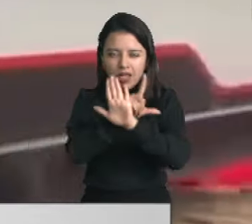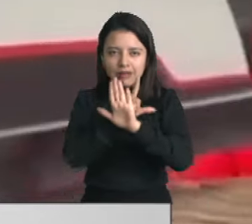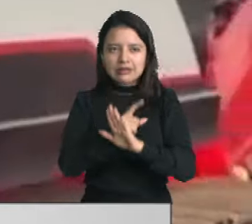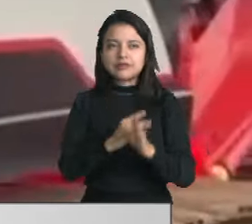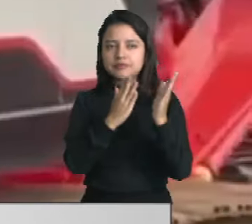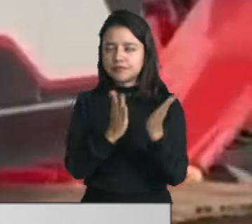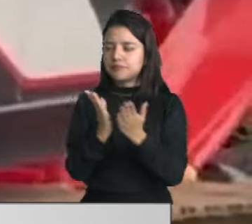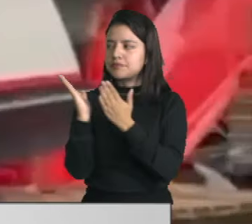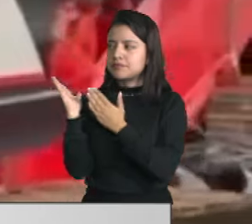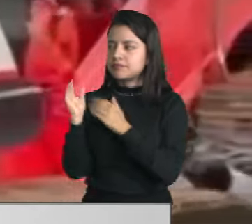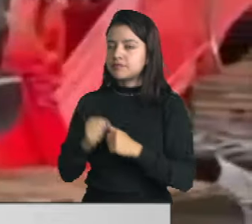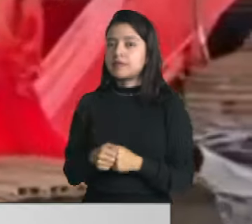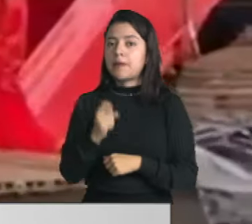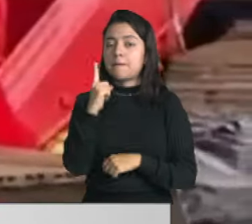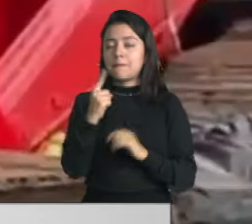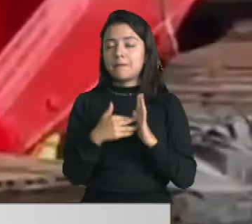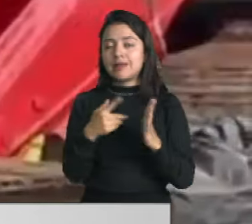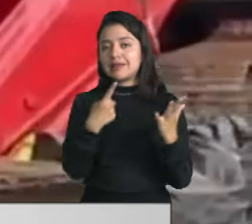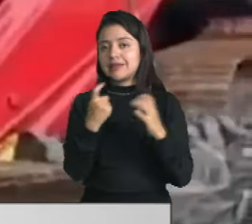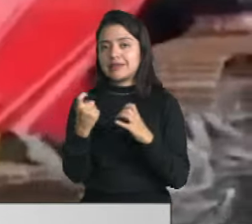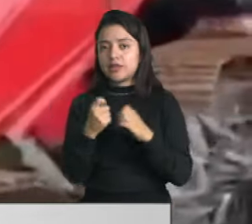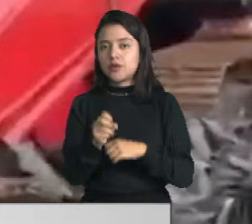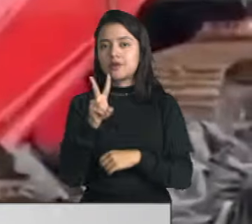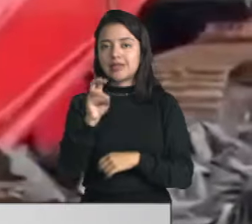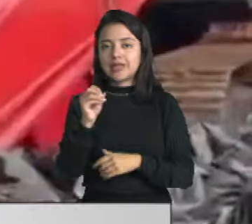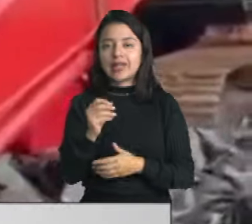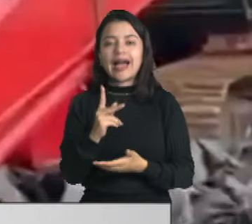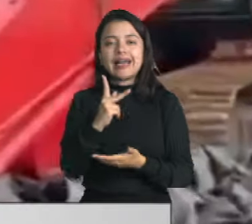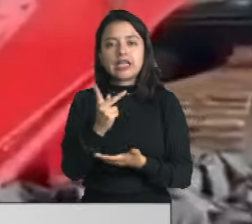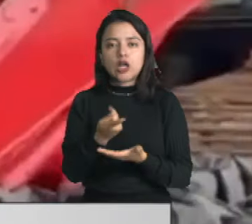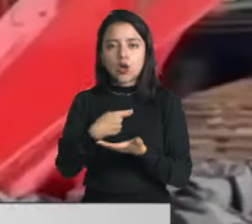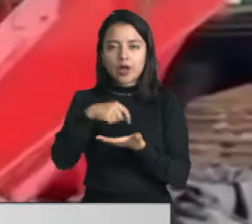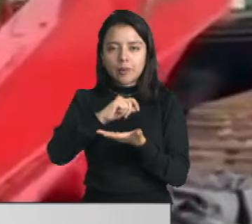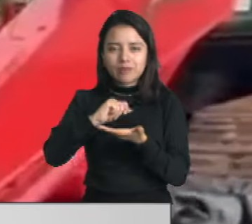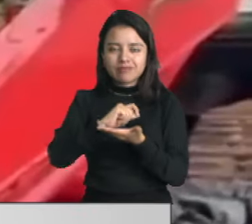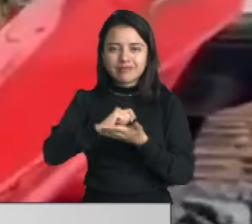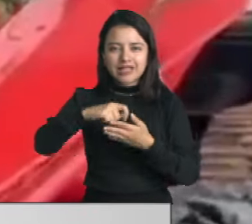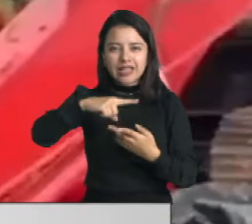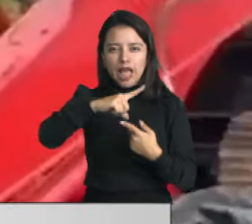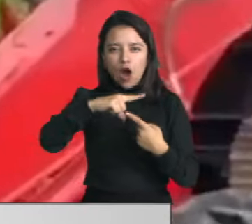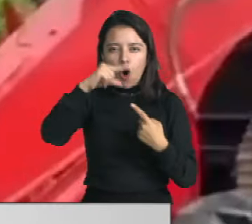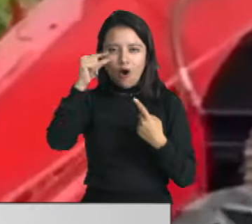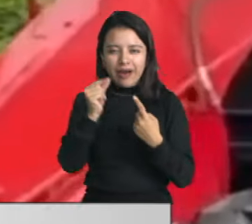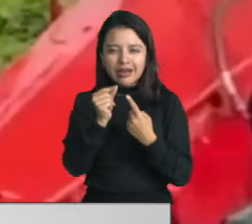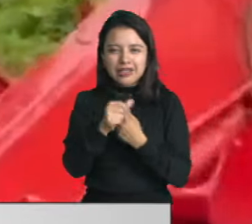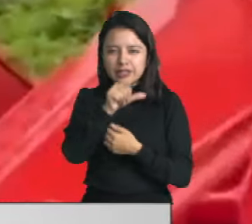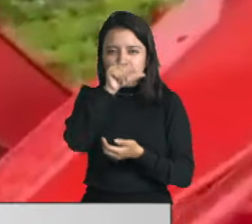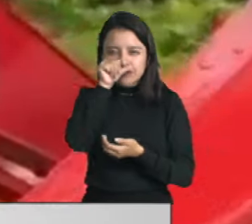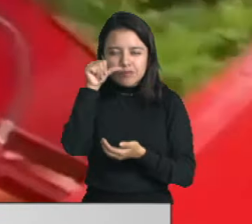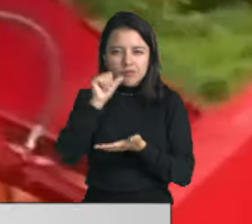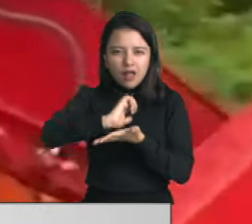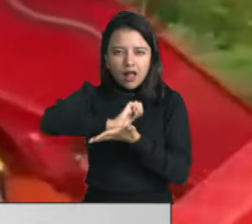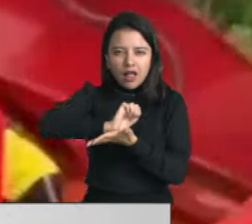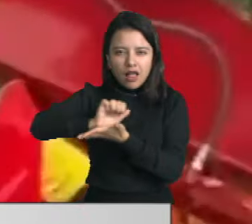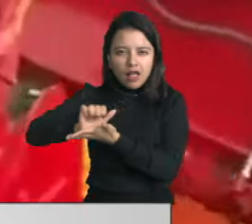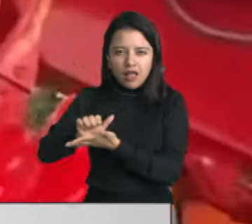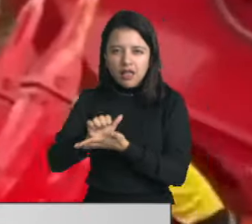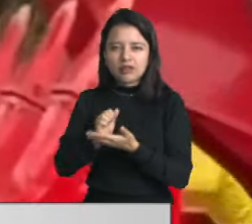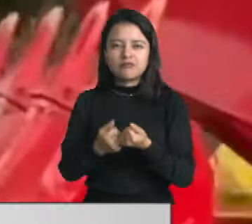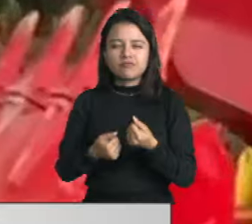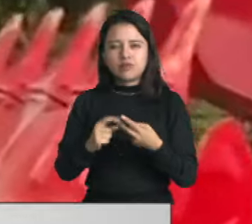la incautación de más de 1.670 kilogramos de hoja de coca, más de 745 kilogramos de pasta base de